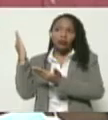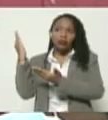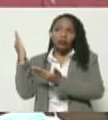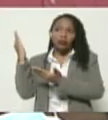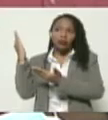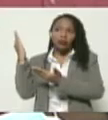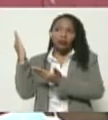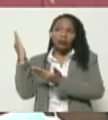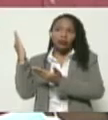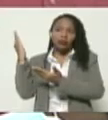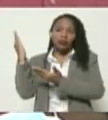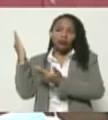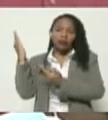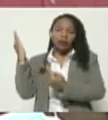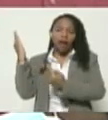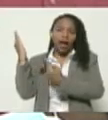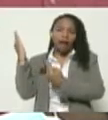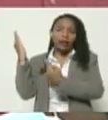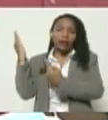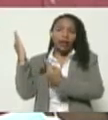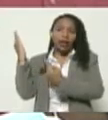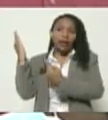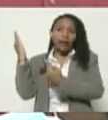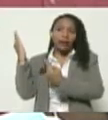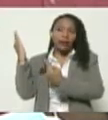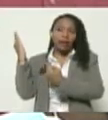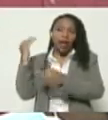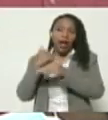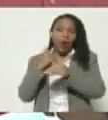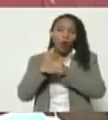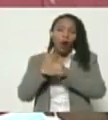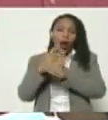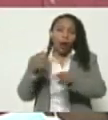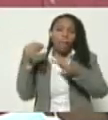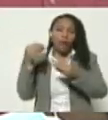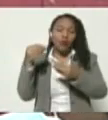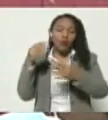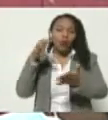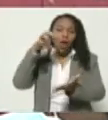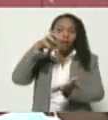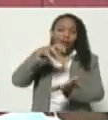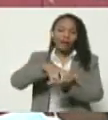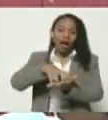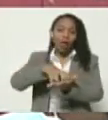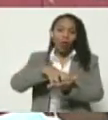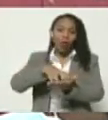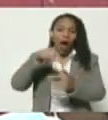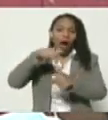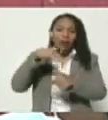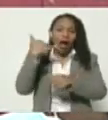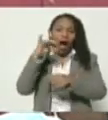Este es un boletín por estado, ¿ver? Fíjense, por ejemplo, aquí está,